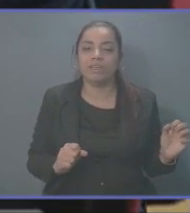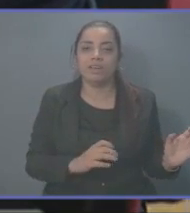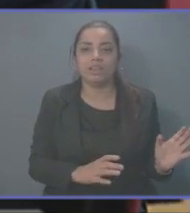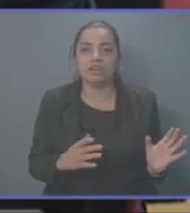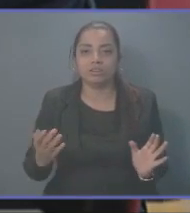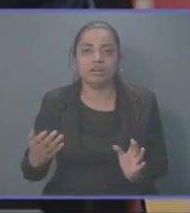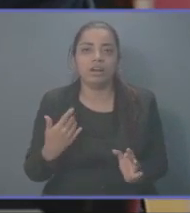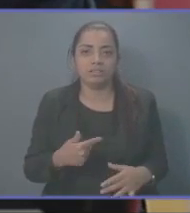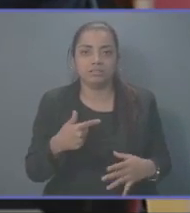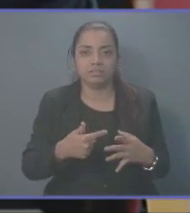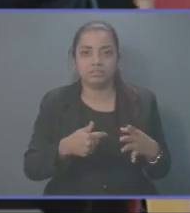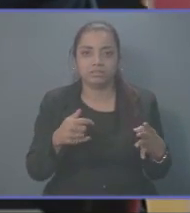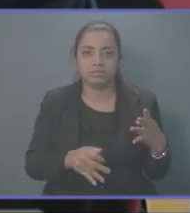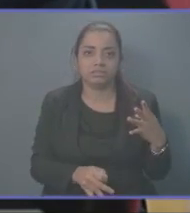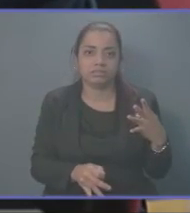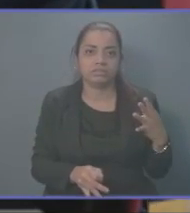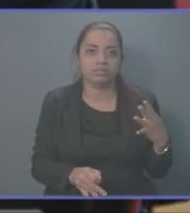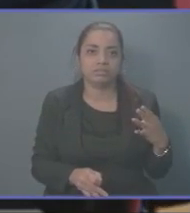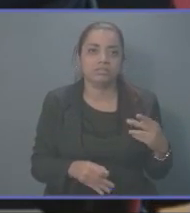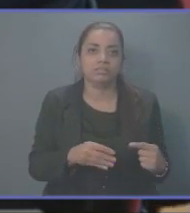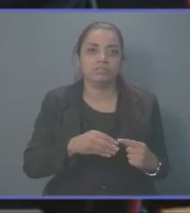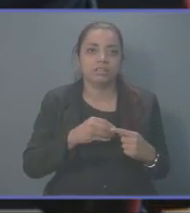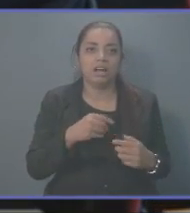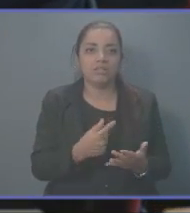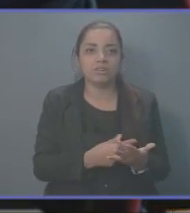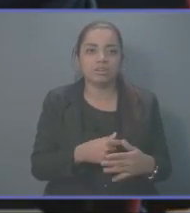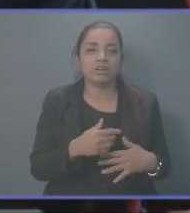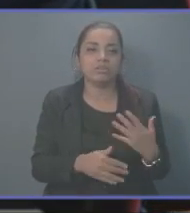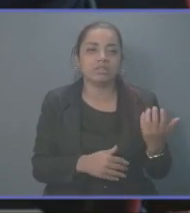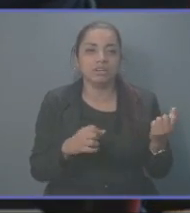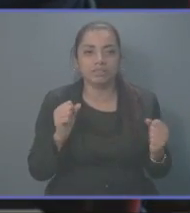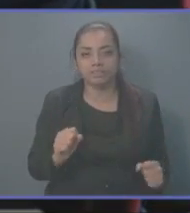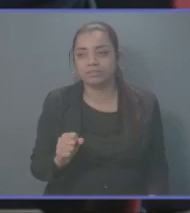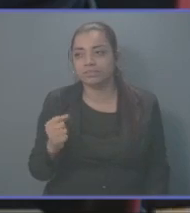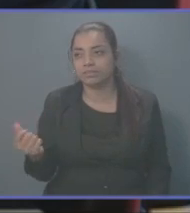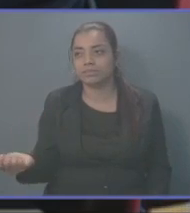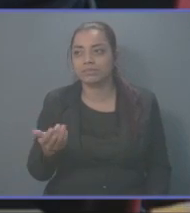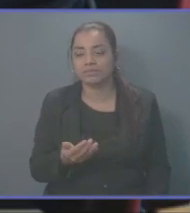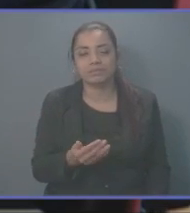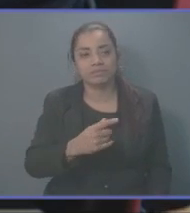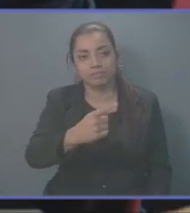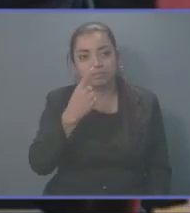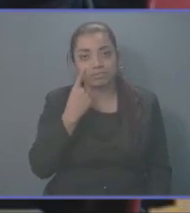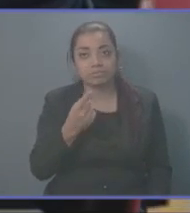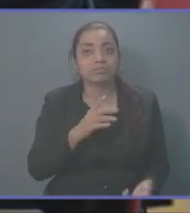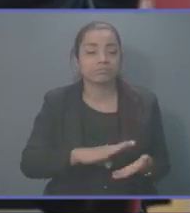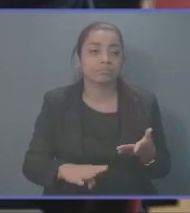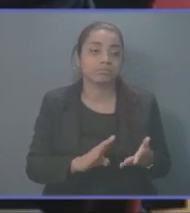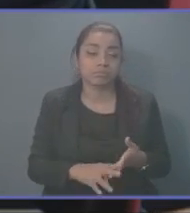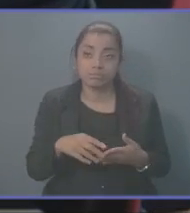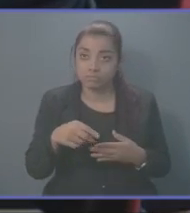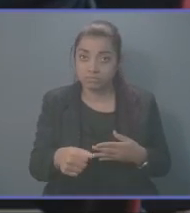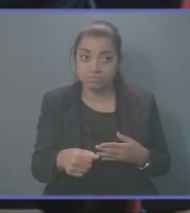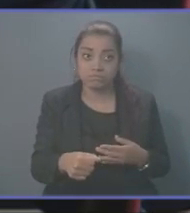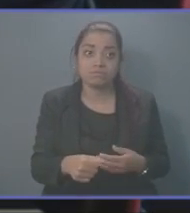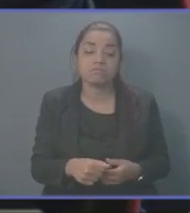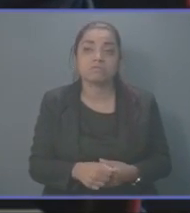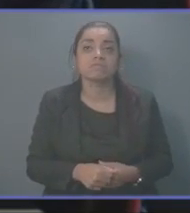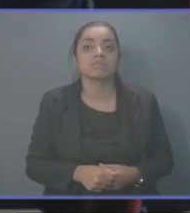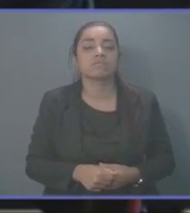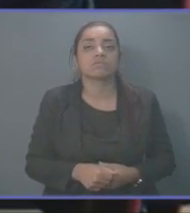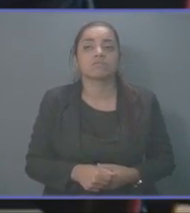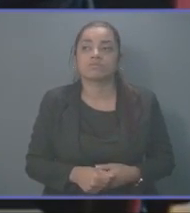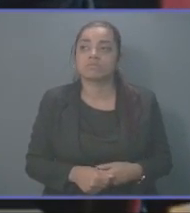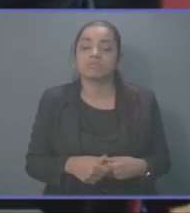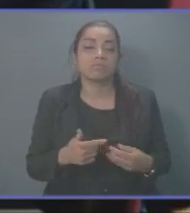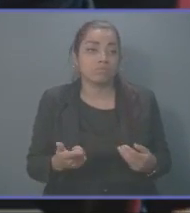contenidos en esta ley especial, salvo el caso en el que se concede pago pago a plazos.